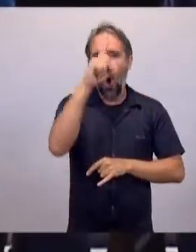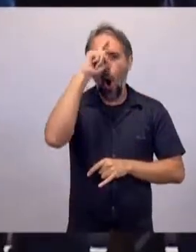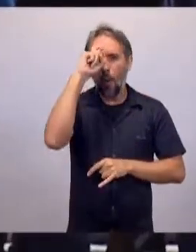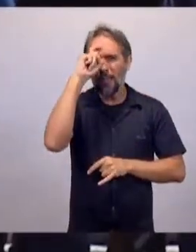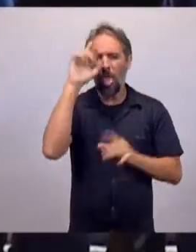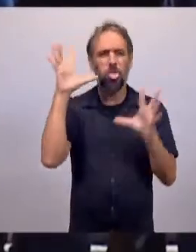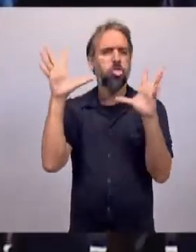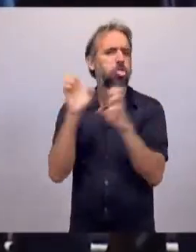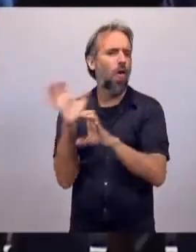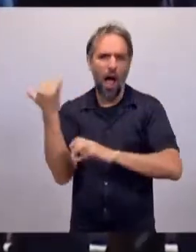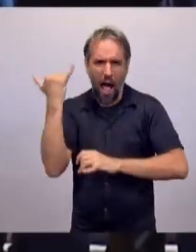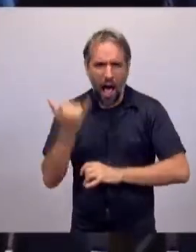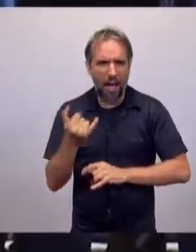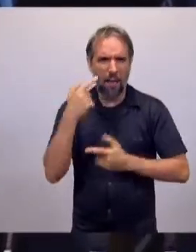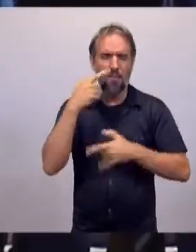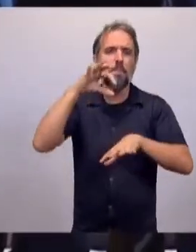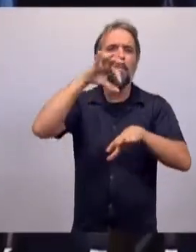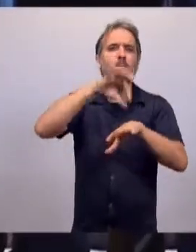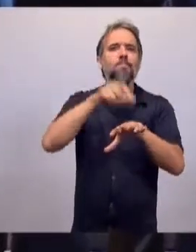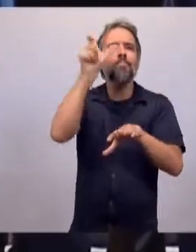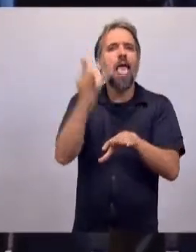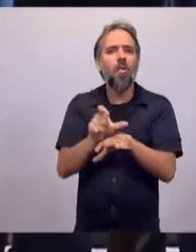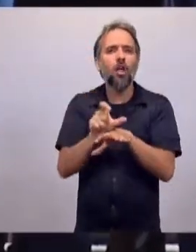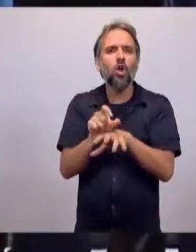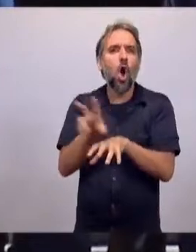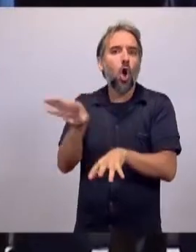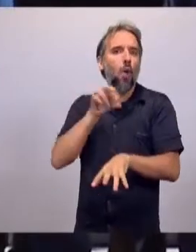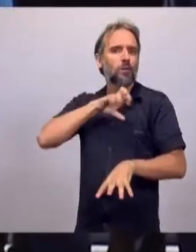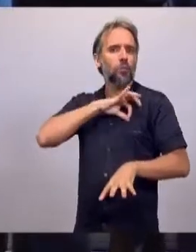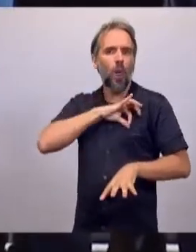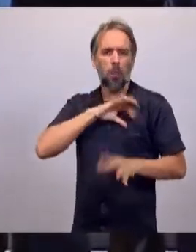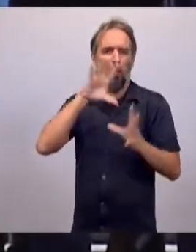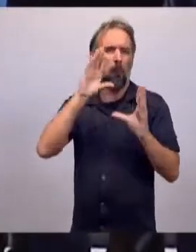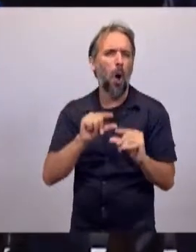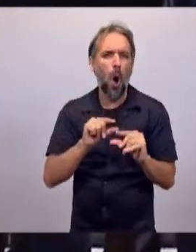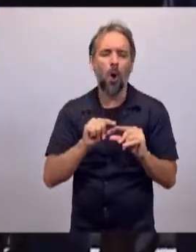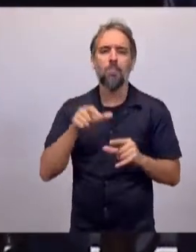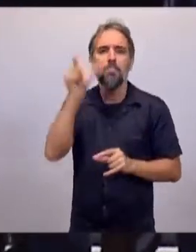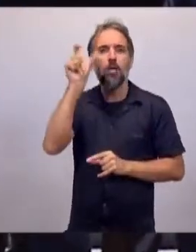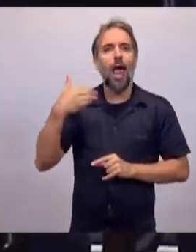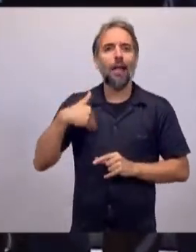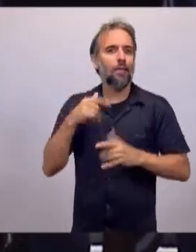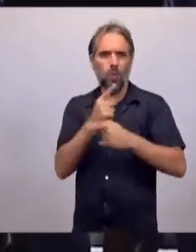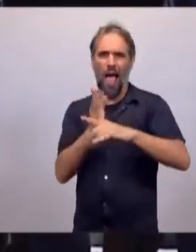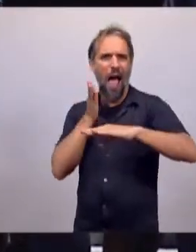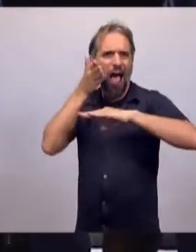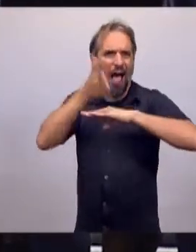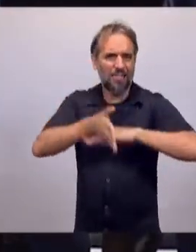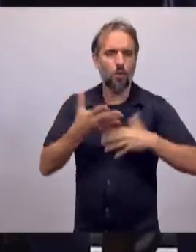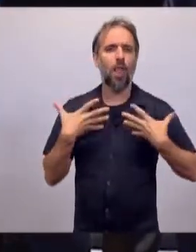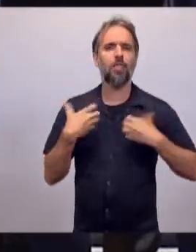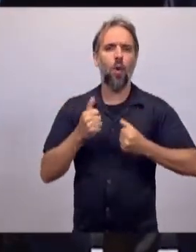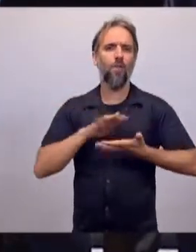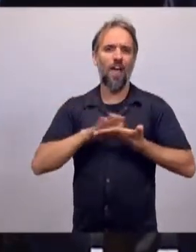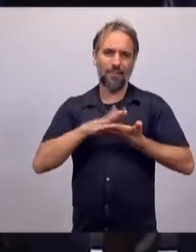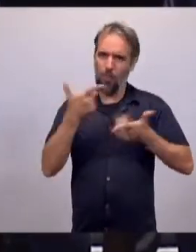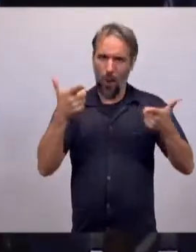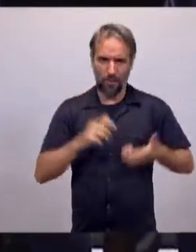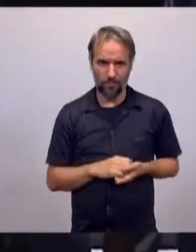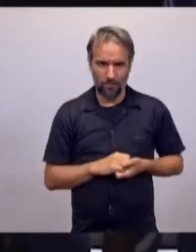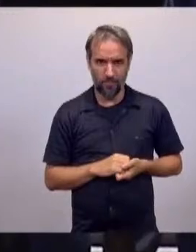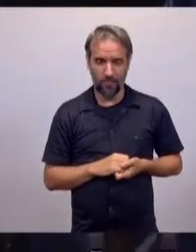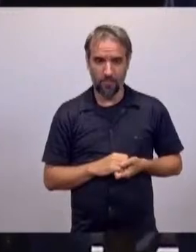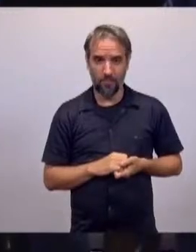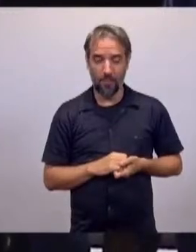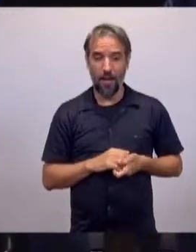están destruidos, los médicos cobran miseria y los argentinos no tienen acceso a salud básica. Tan es